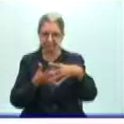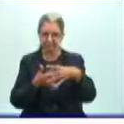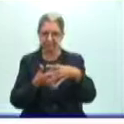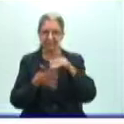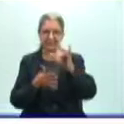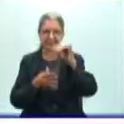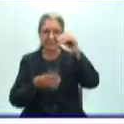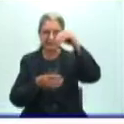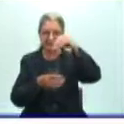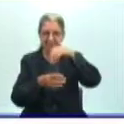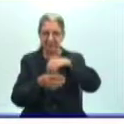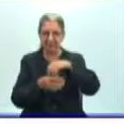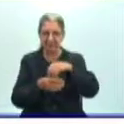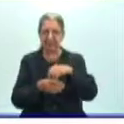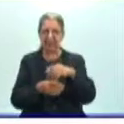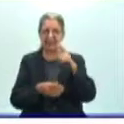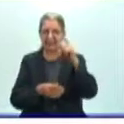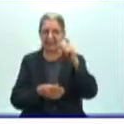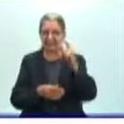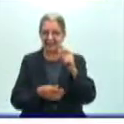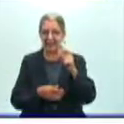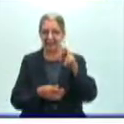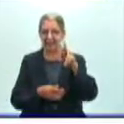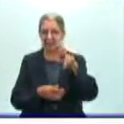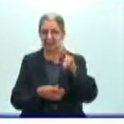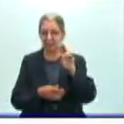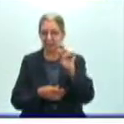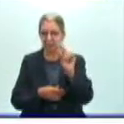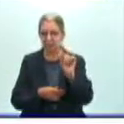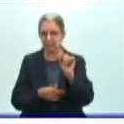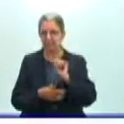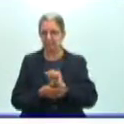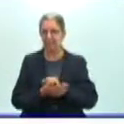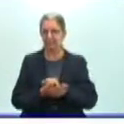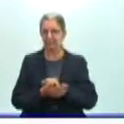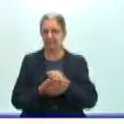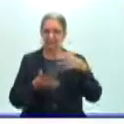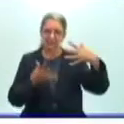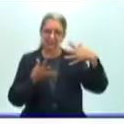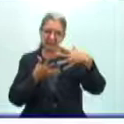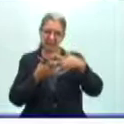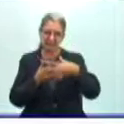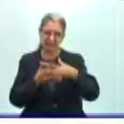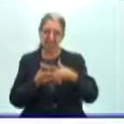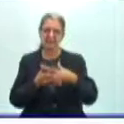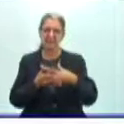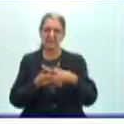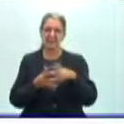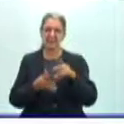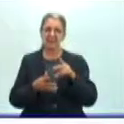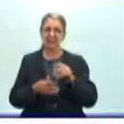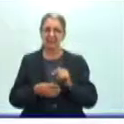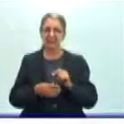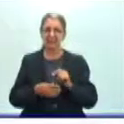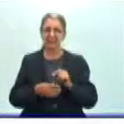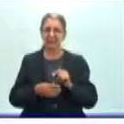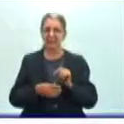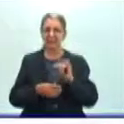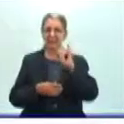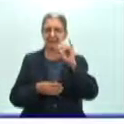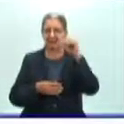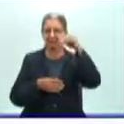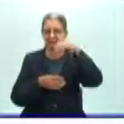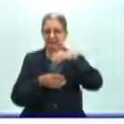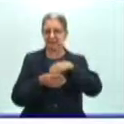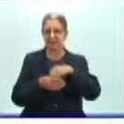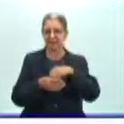inscrito TRQ y se establece una relación entre el ángulo inscrito y